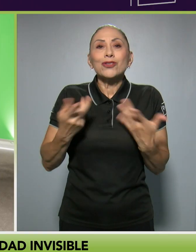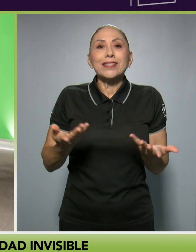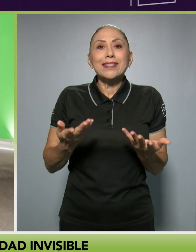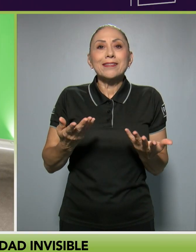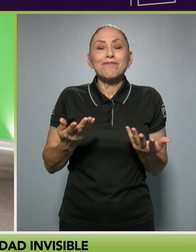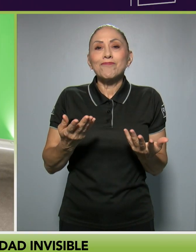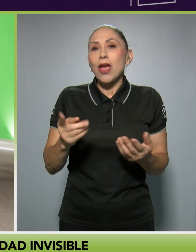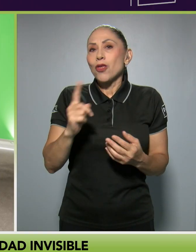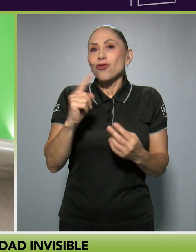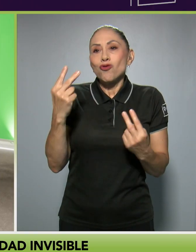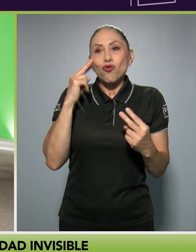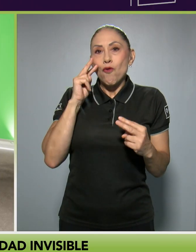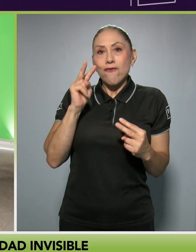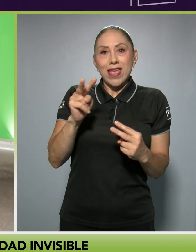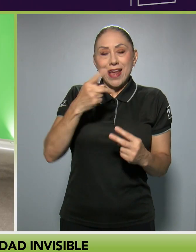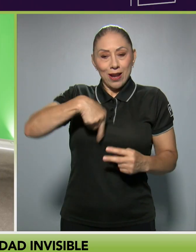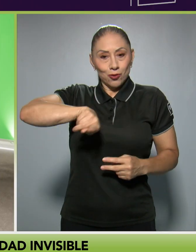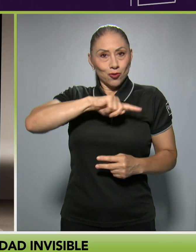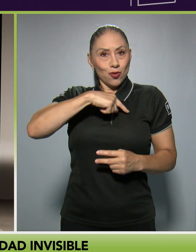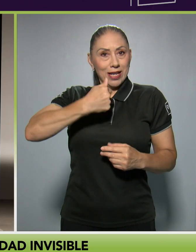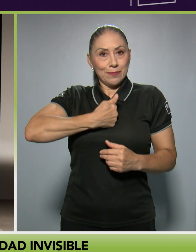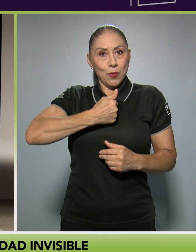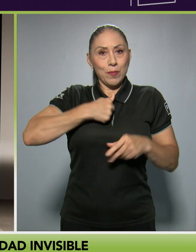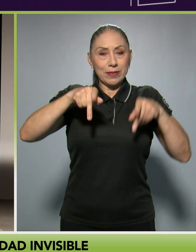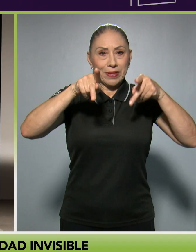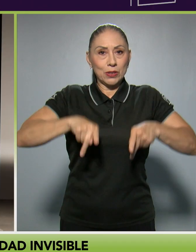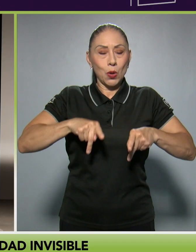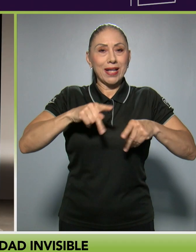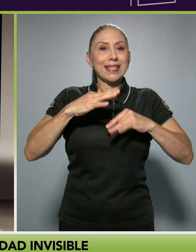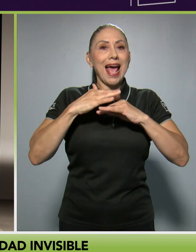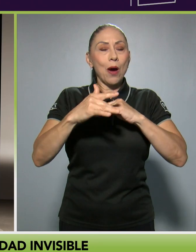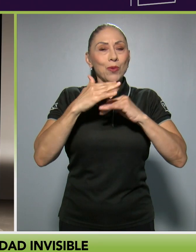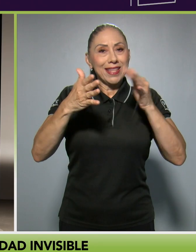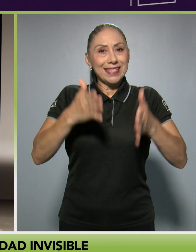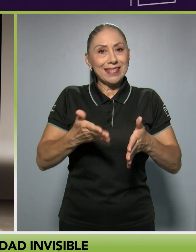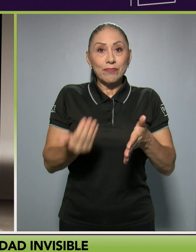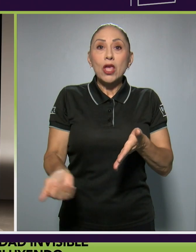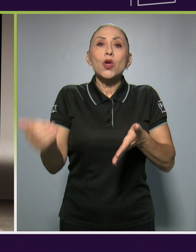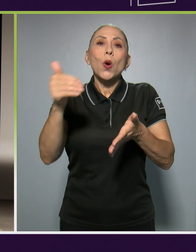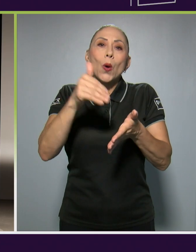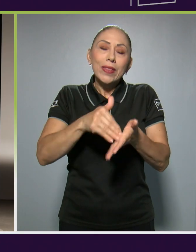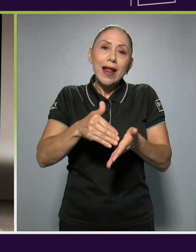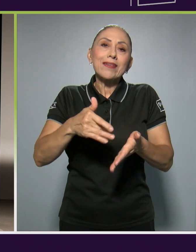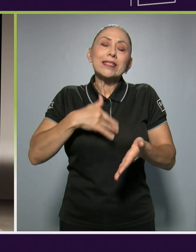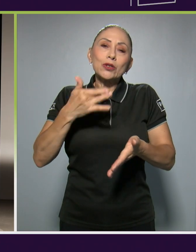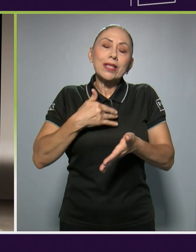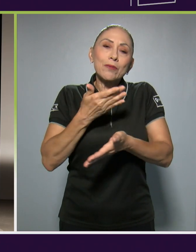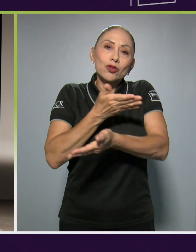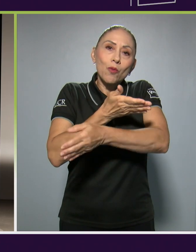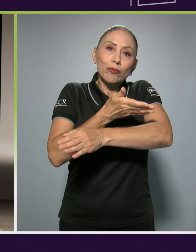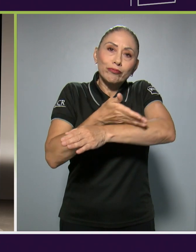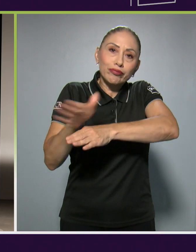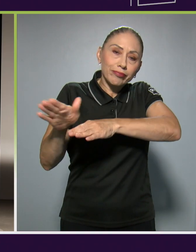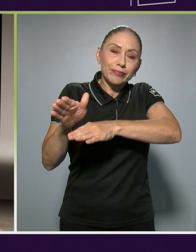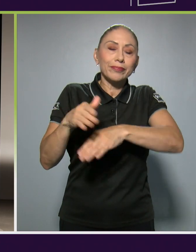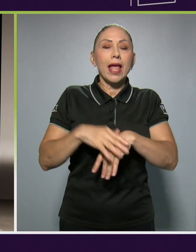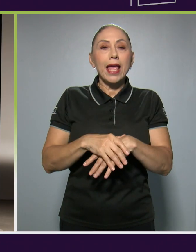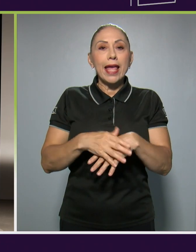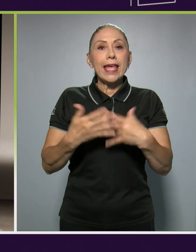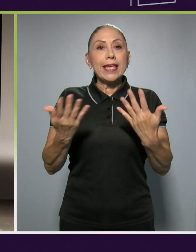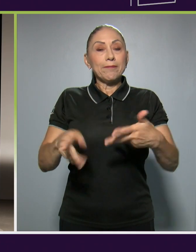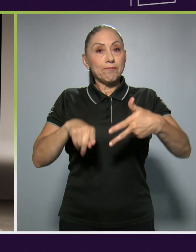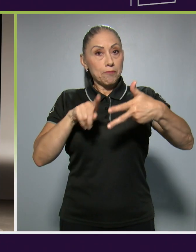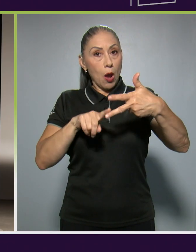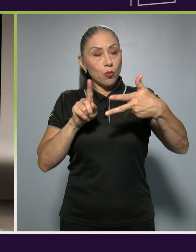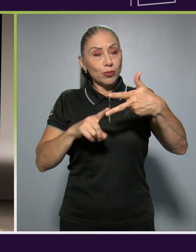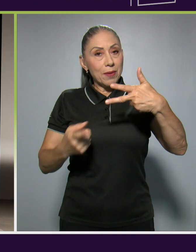las propias personas autistas y pues una vez más nos terminan excluyendo. Y bueno, la